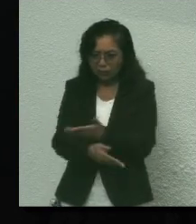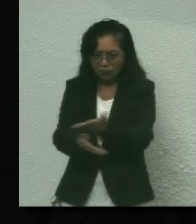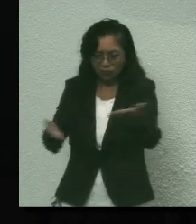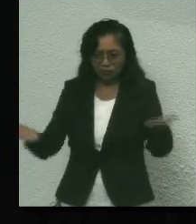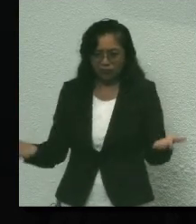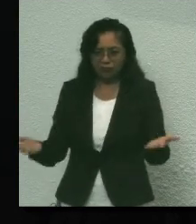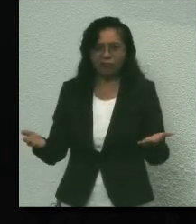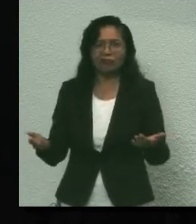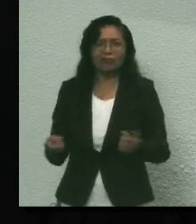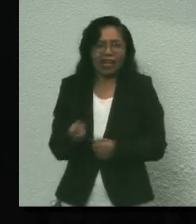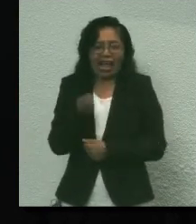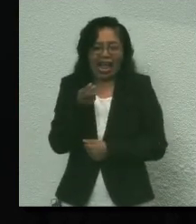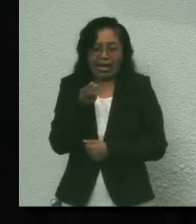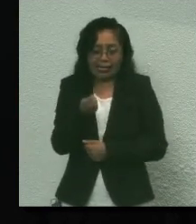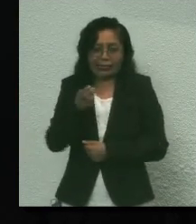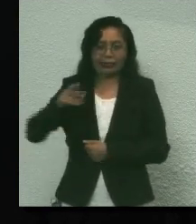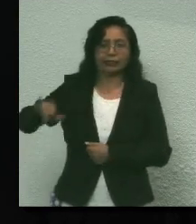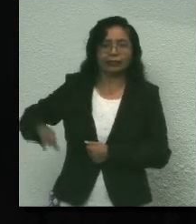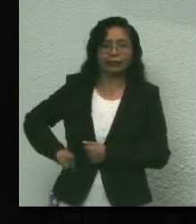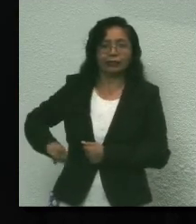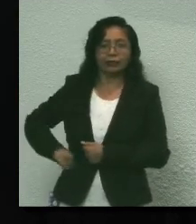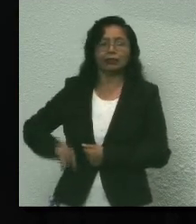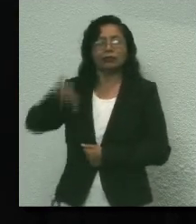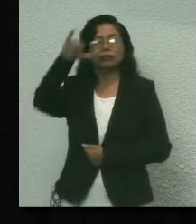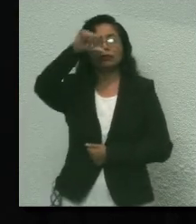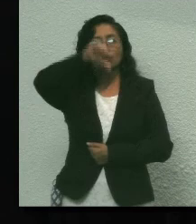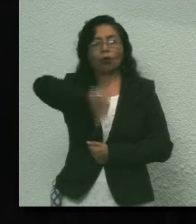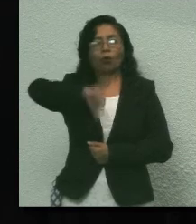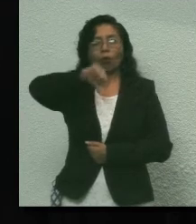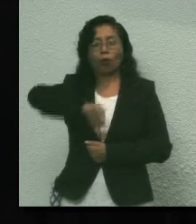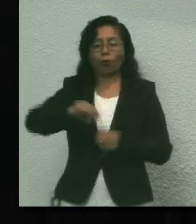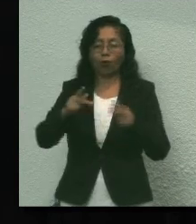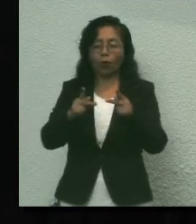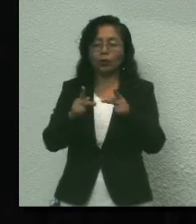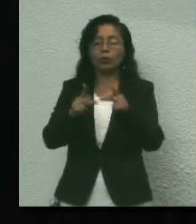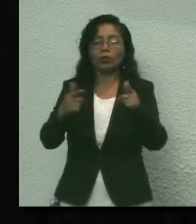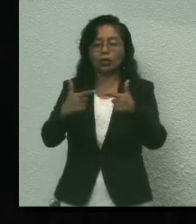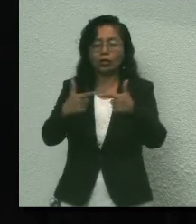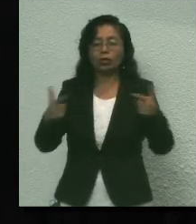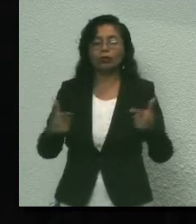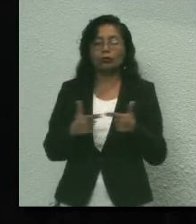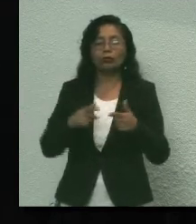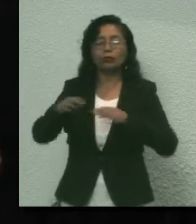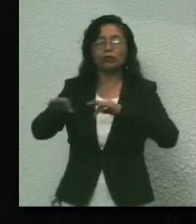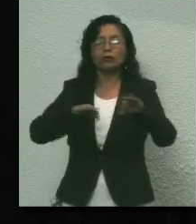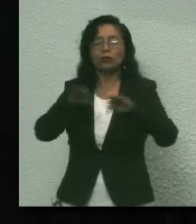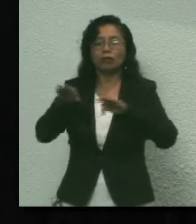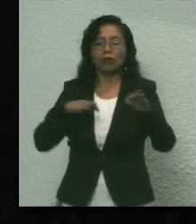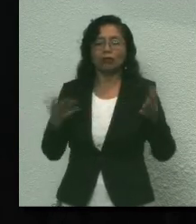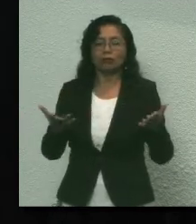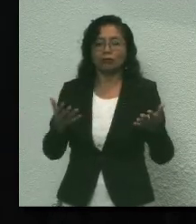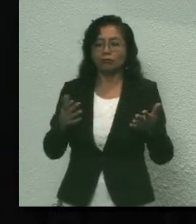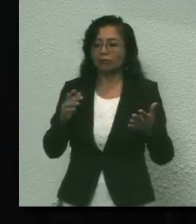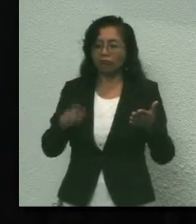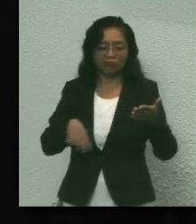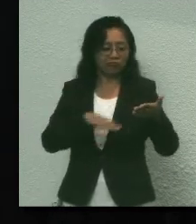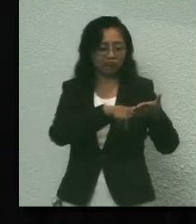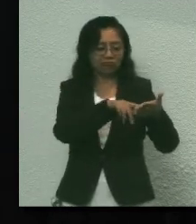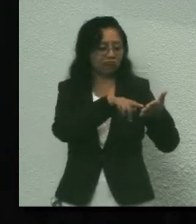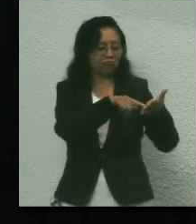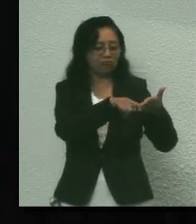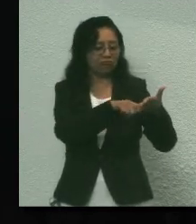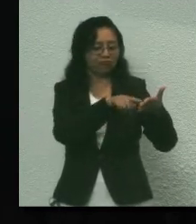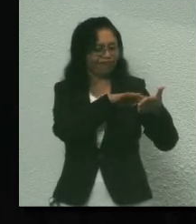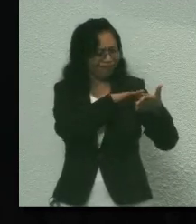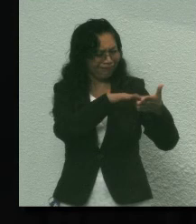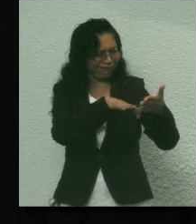también a esos intereses. Hoy, el Partido del Trabajo no pretende avalar la simulación ni